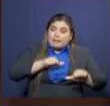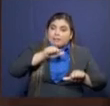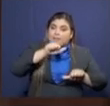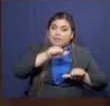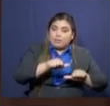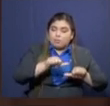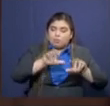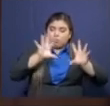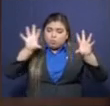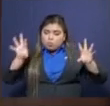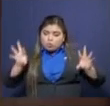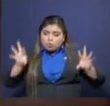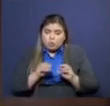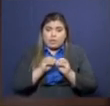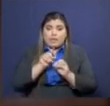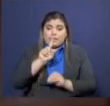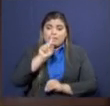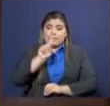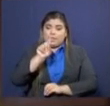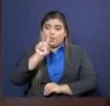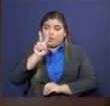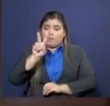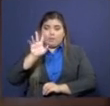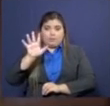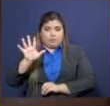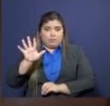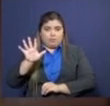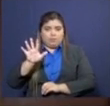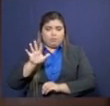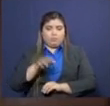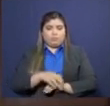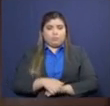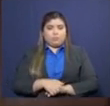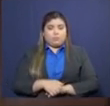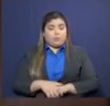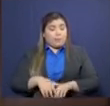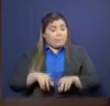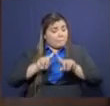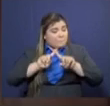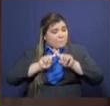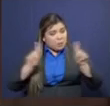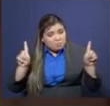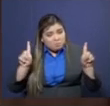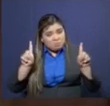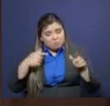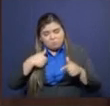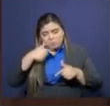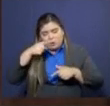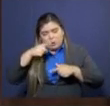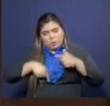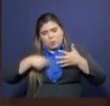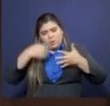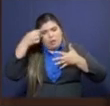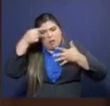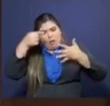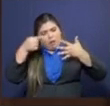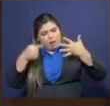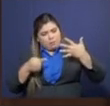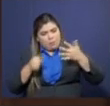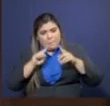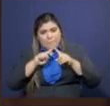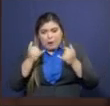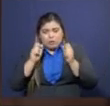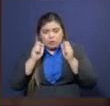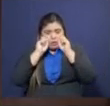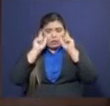un total de 125. Sin embargo, estamos viviendo un